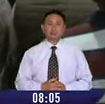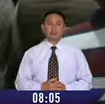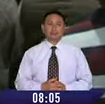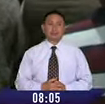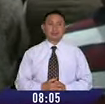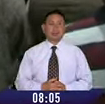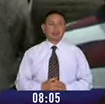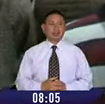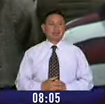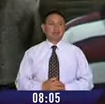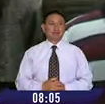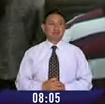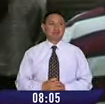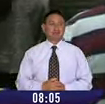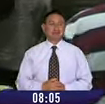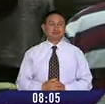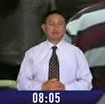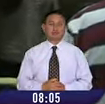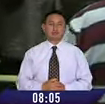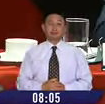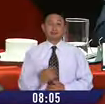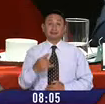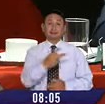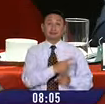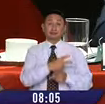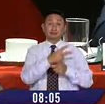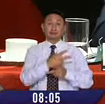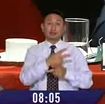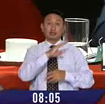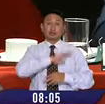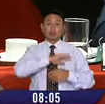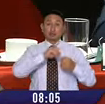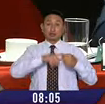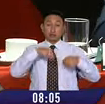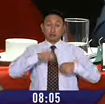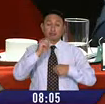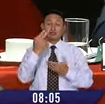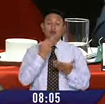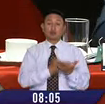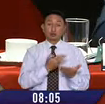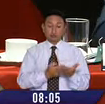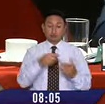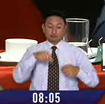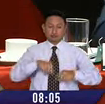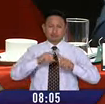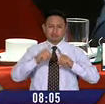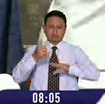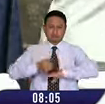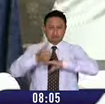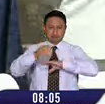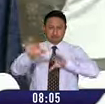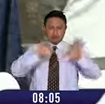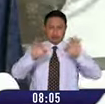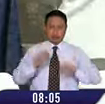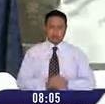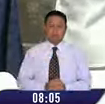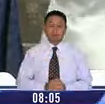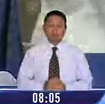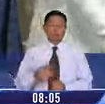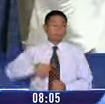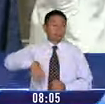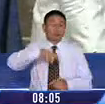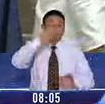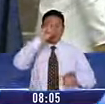Así fue como se instaló el Consejo Metropolitano de Quito en su primera reunión para escoger varias autoridades. Es así que por